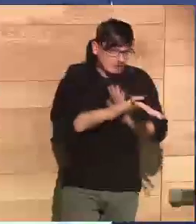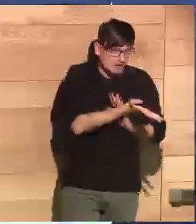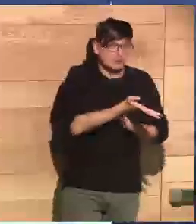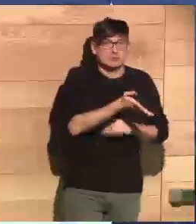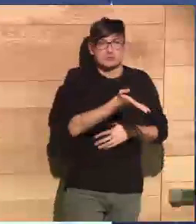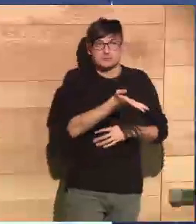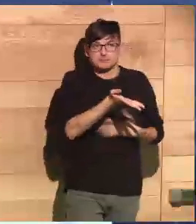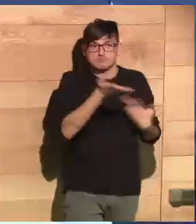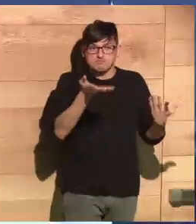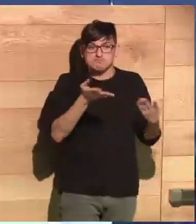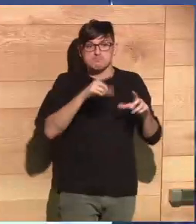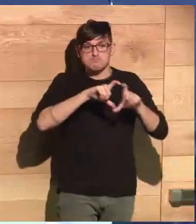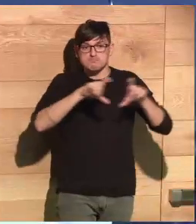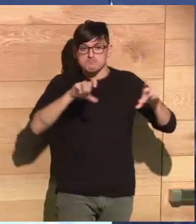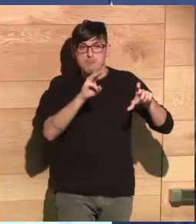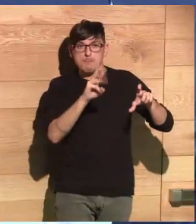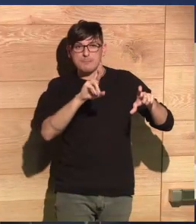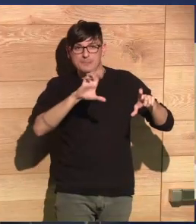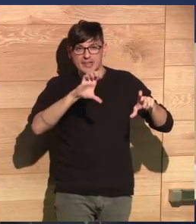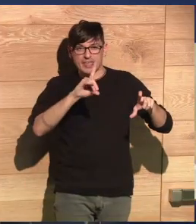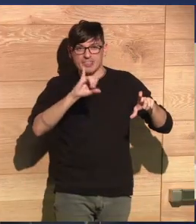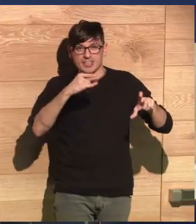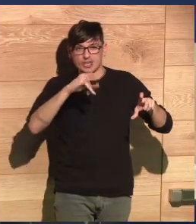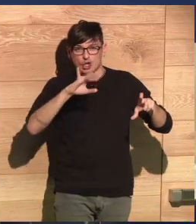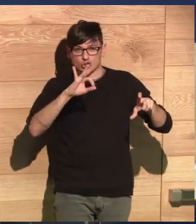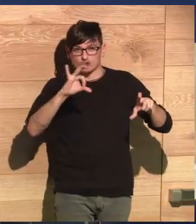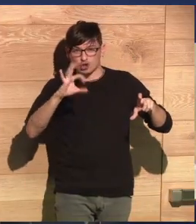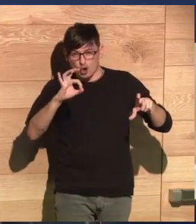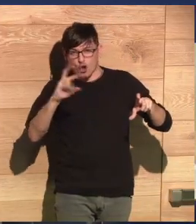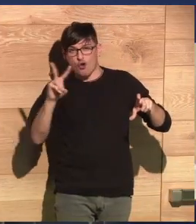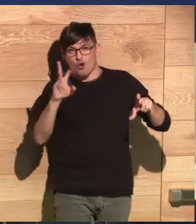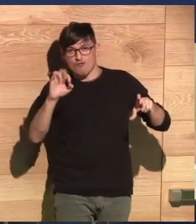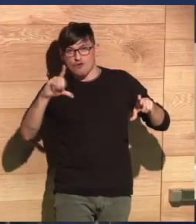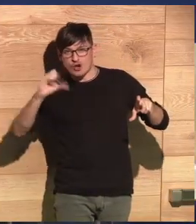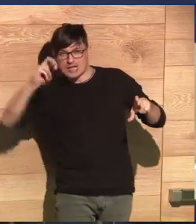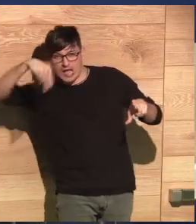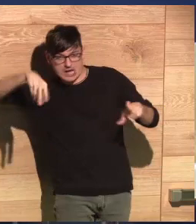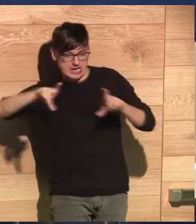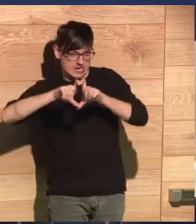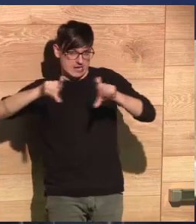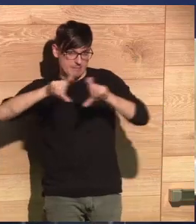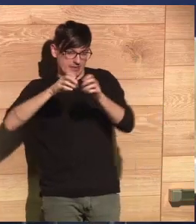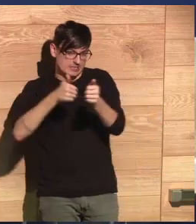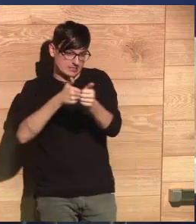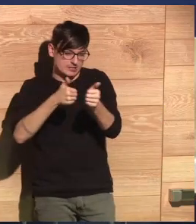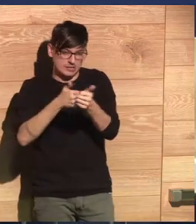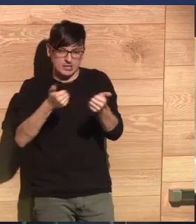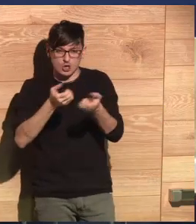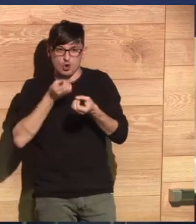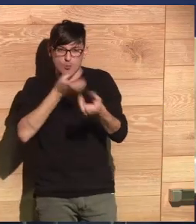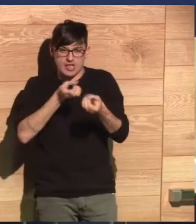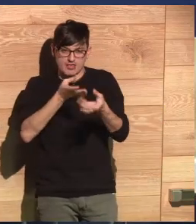surgió en Prodigioso Volcán, que es la agencia de la consultora de comunicación que montó Mario, un poco